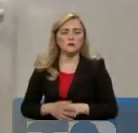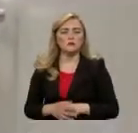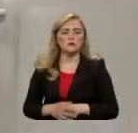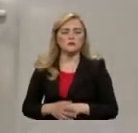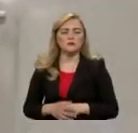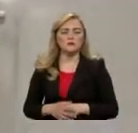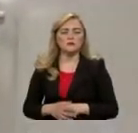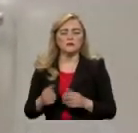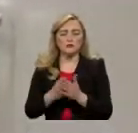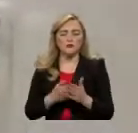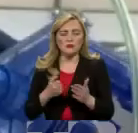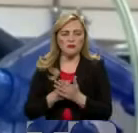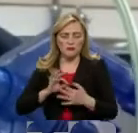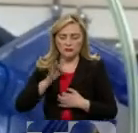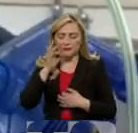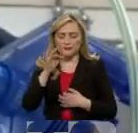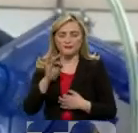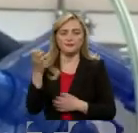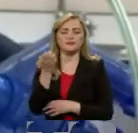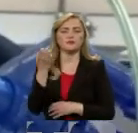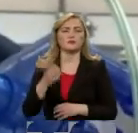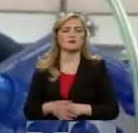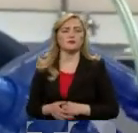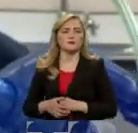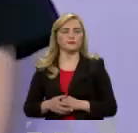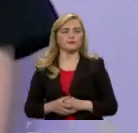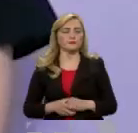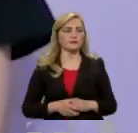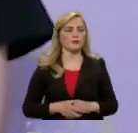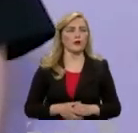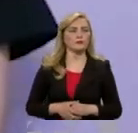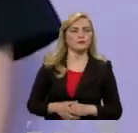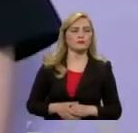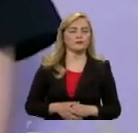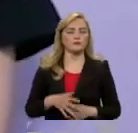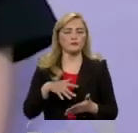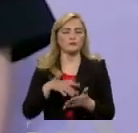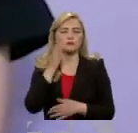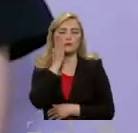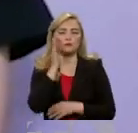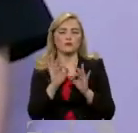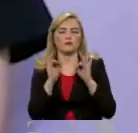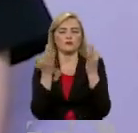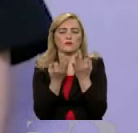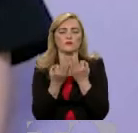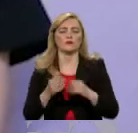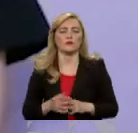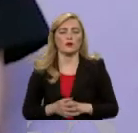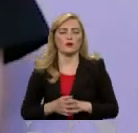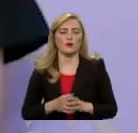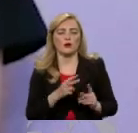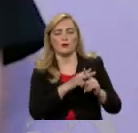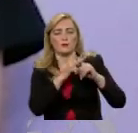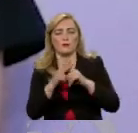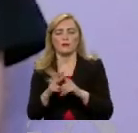han estado combatiendo a la pandemia durante la emergencia sanitaria. Somos estudiantes, madre de familia, que tuvimos que acceder a